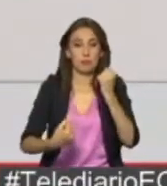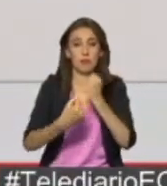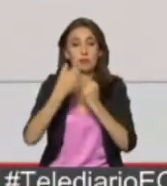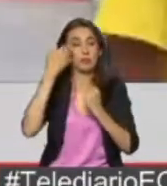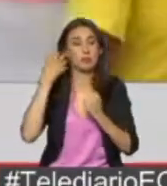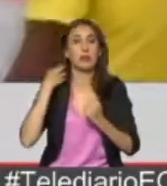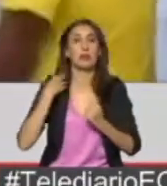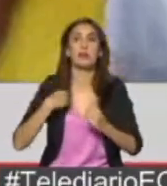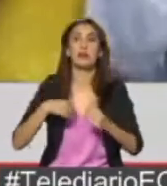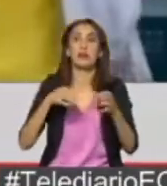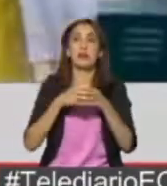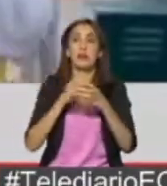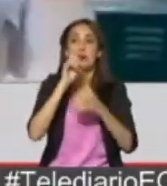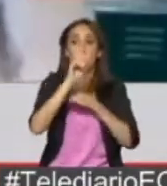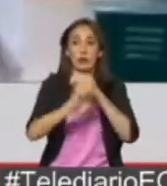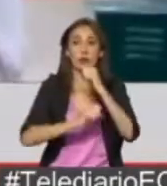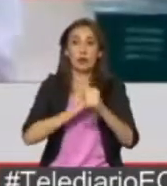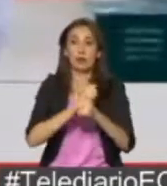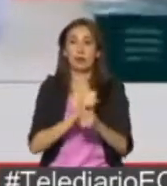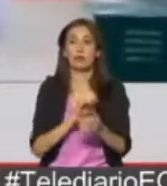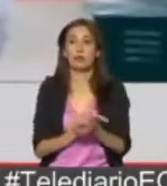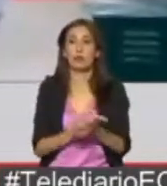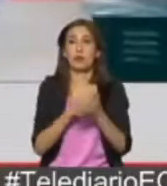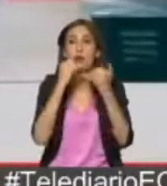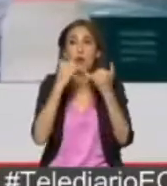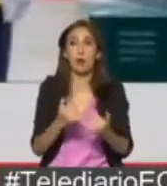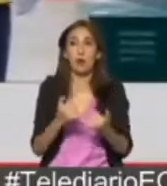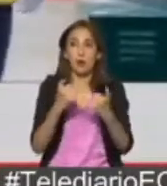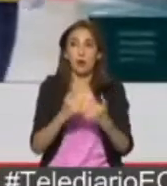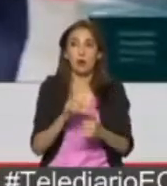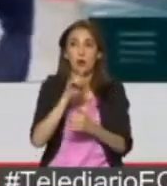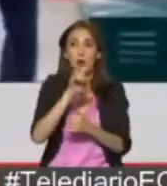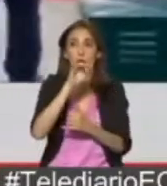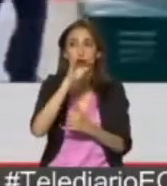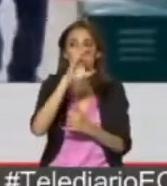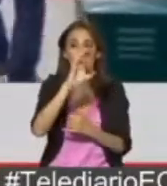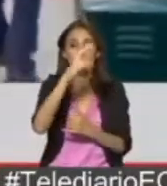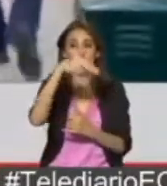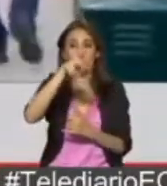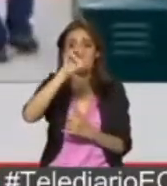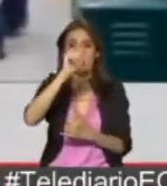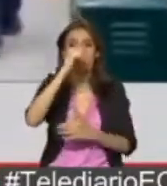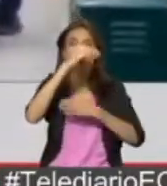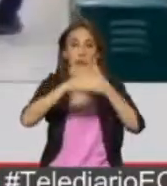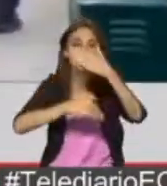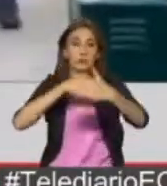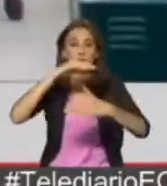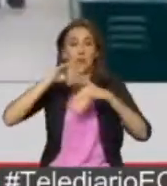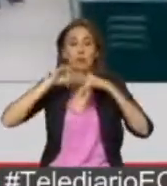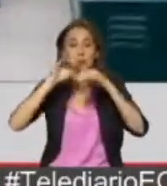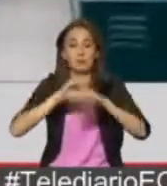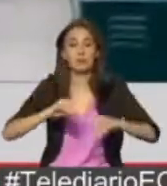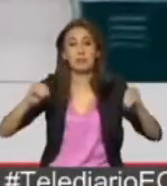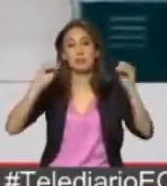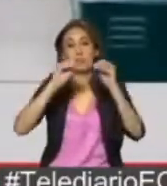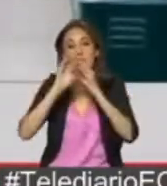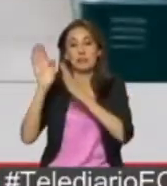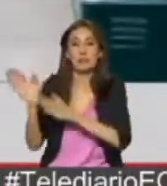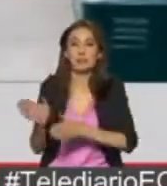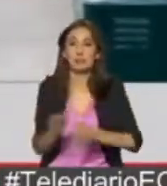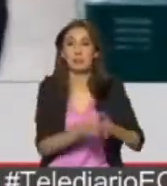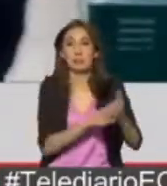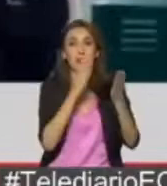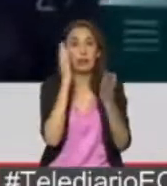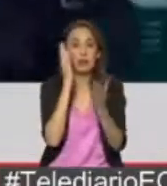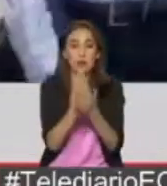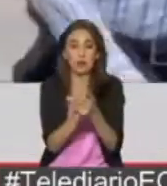la pena atenuada es de 1 año. Al momento, Vicuña podrá apelar esta sentencia de primera instancia y también queda el recurso de